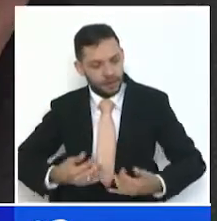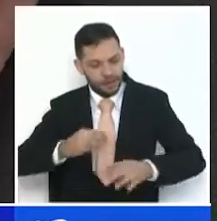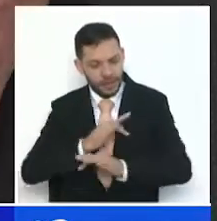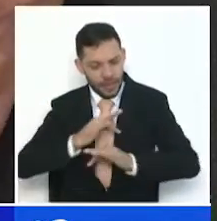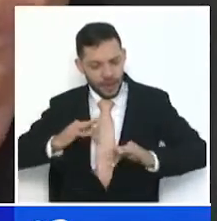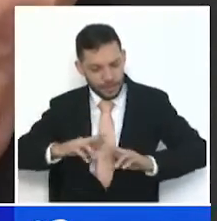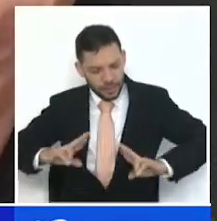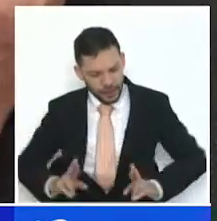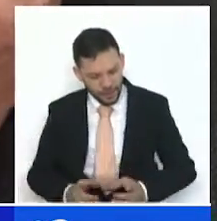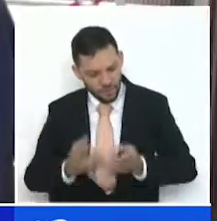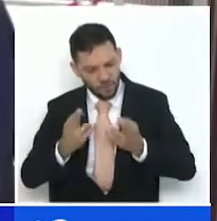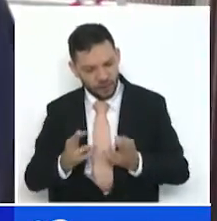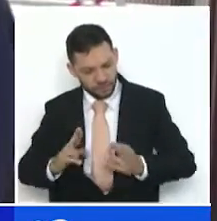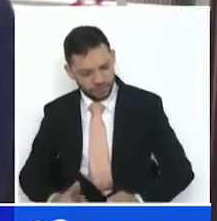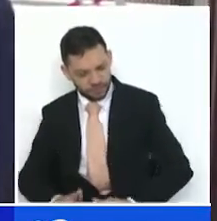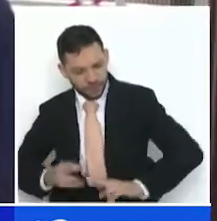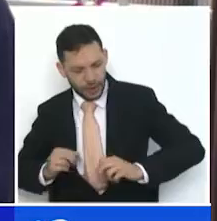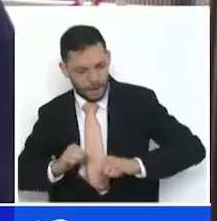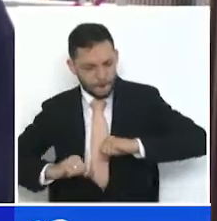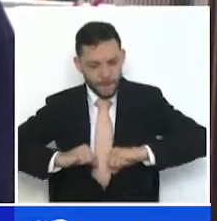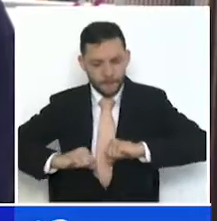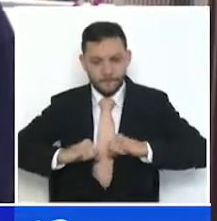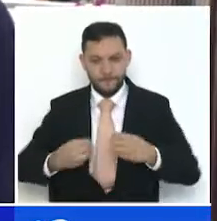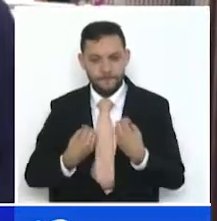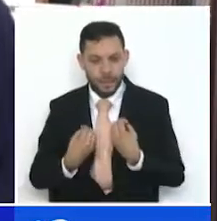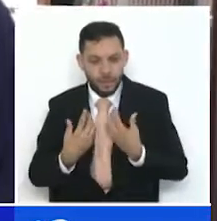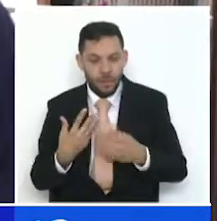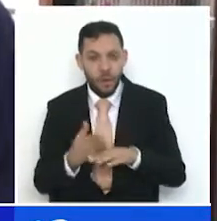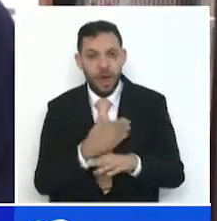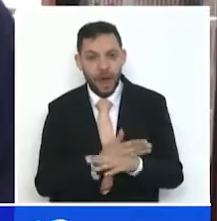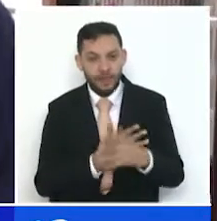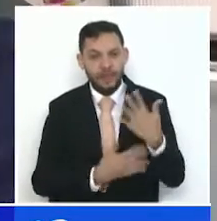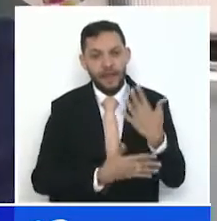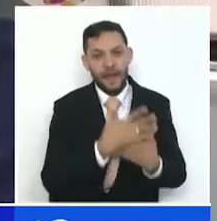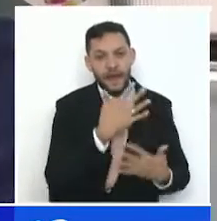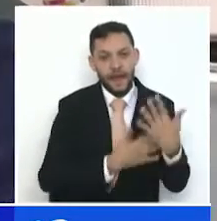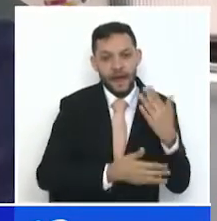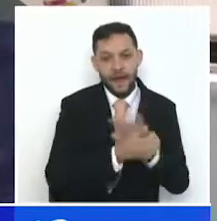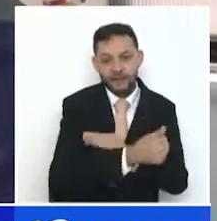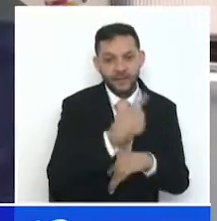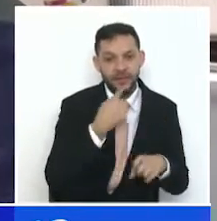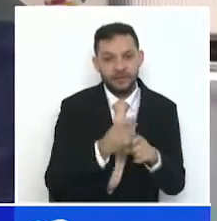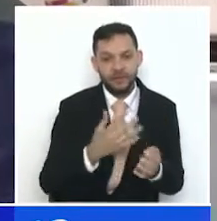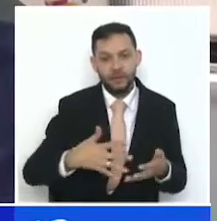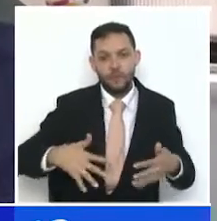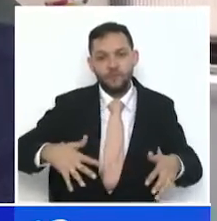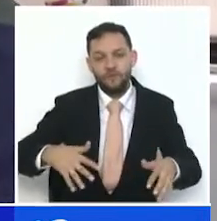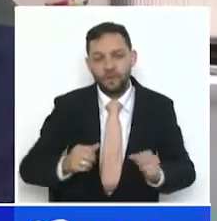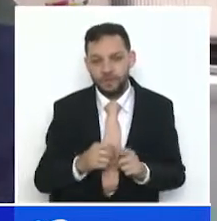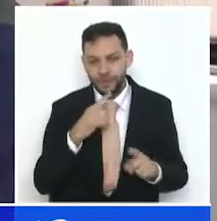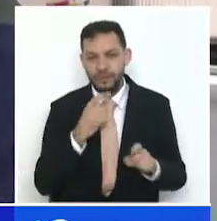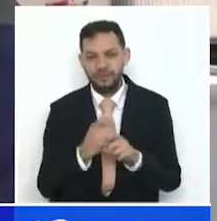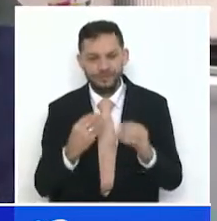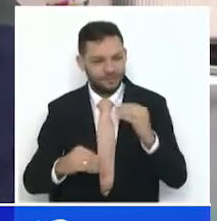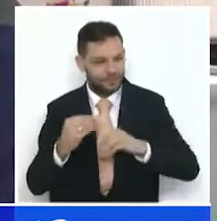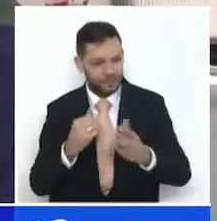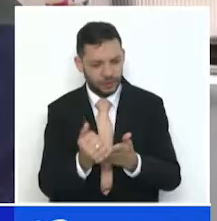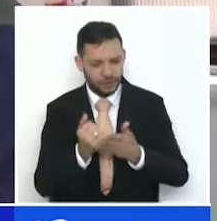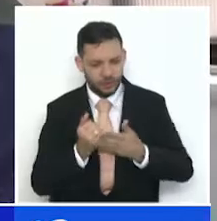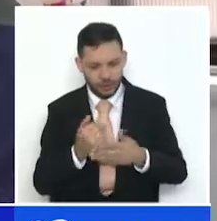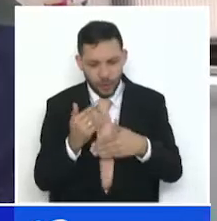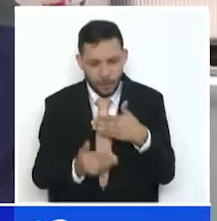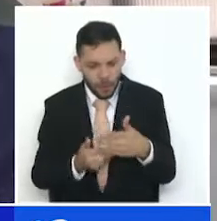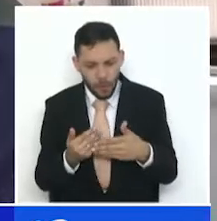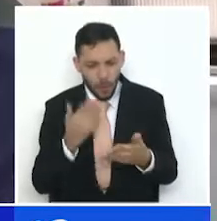a redescubrirse e intentar retomar habilidades que poseía antes de la enfermedad. Esto es empezar a vivir nuevamente, todo lo que me encuentro teniendo. Estoy volviendo a empezar a